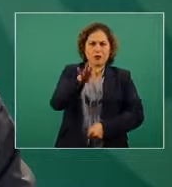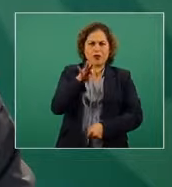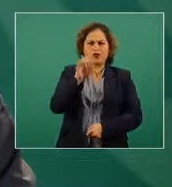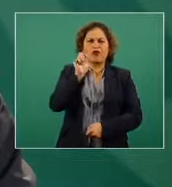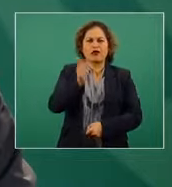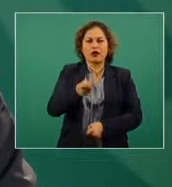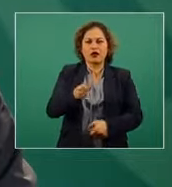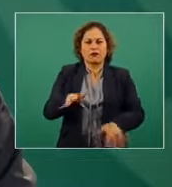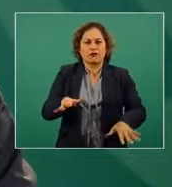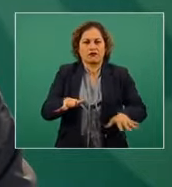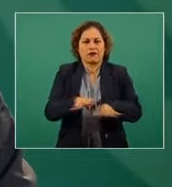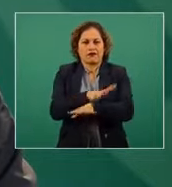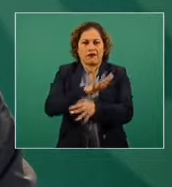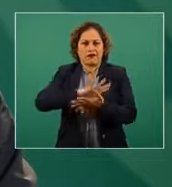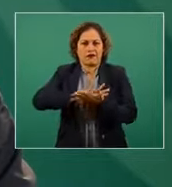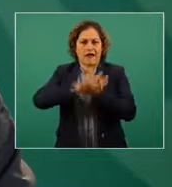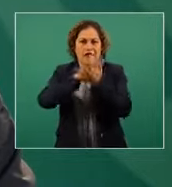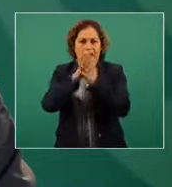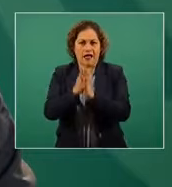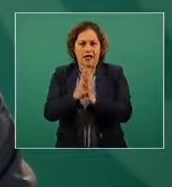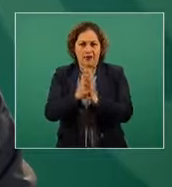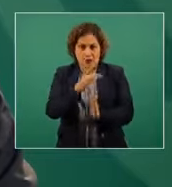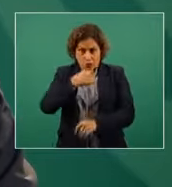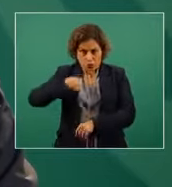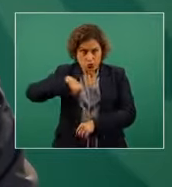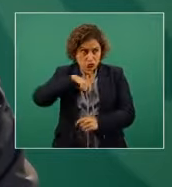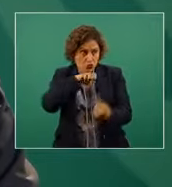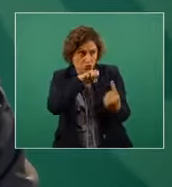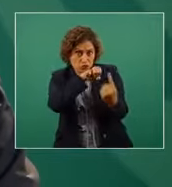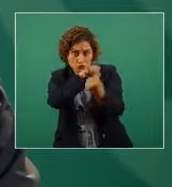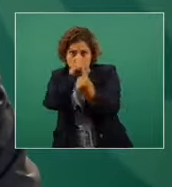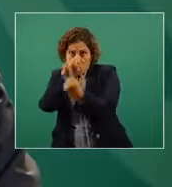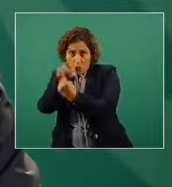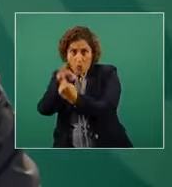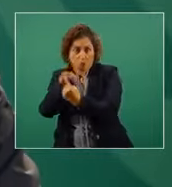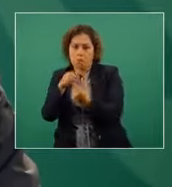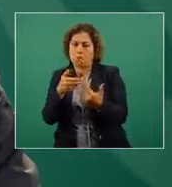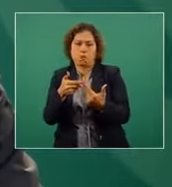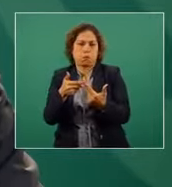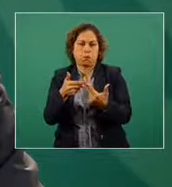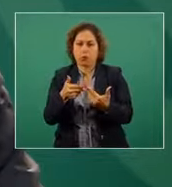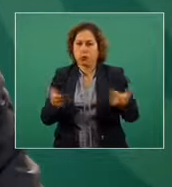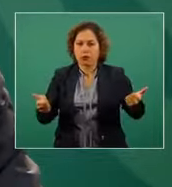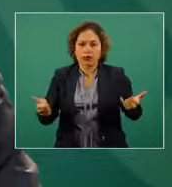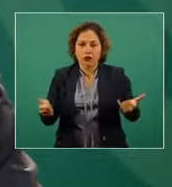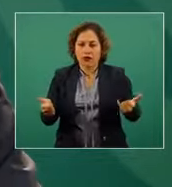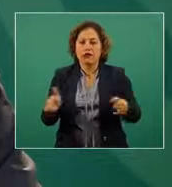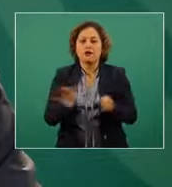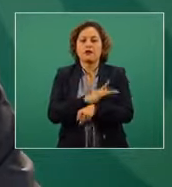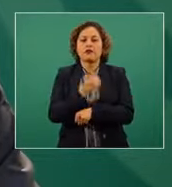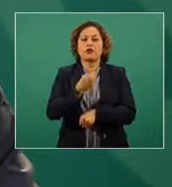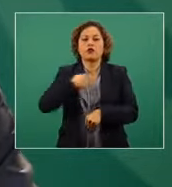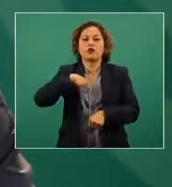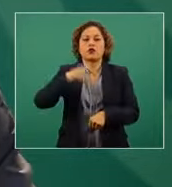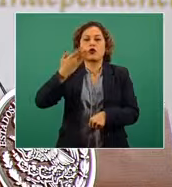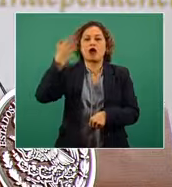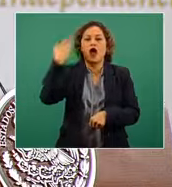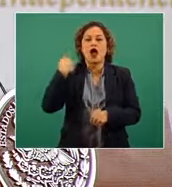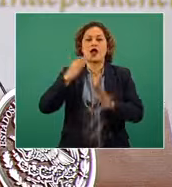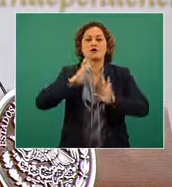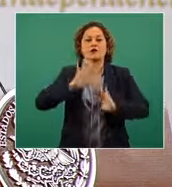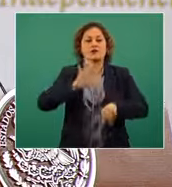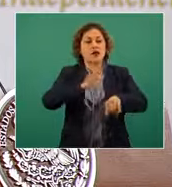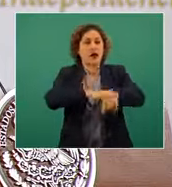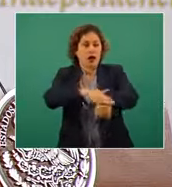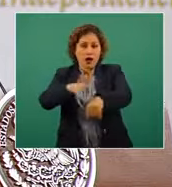nadie. Nosotros dijimos de que se iban a terminar las privatizaciones